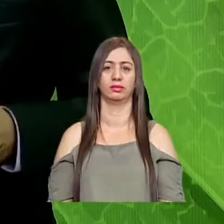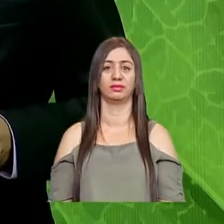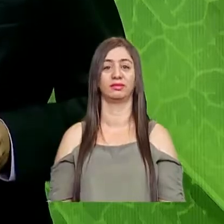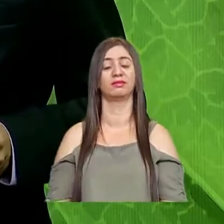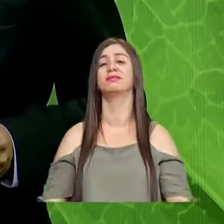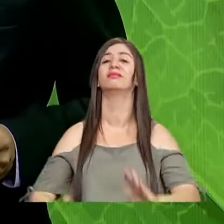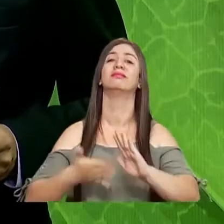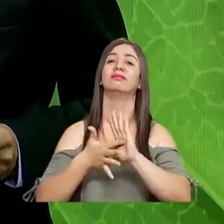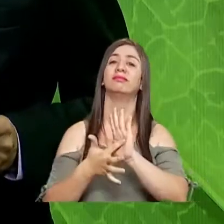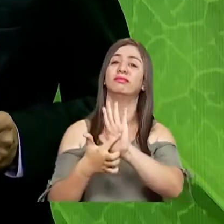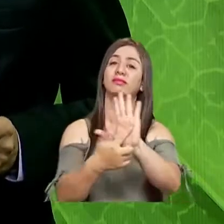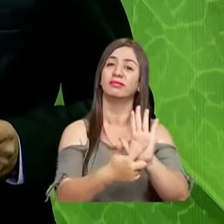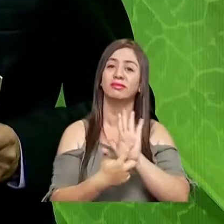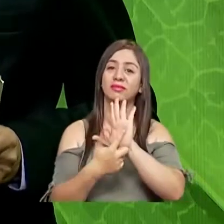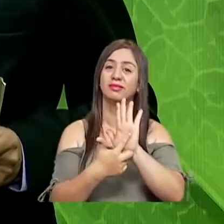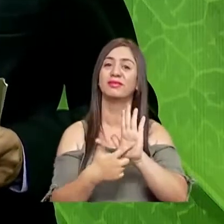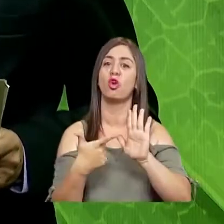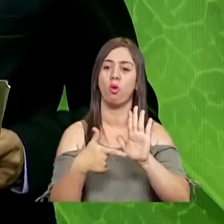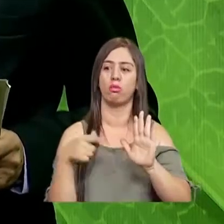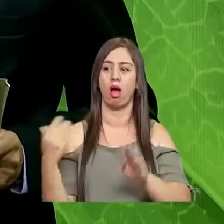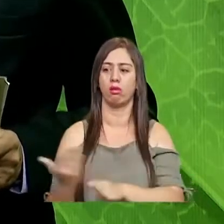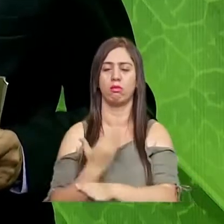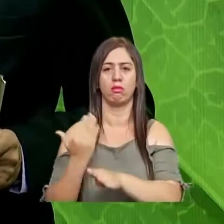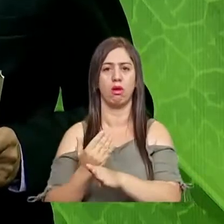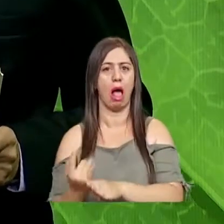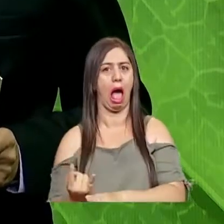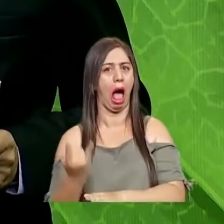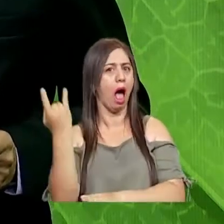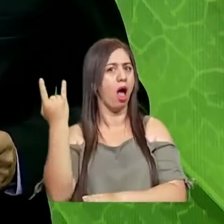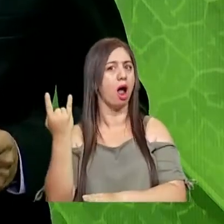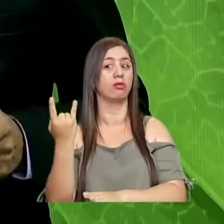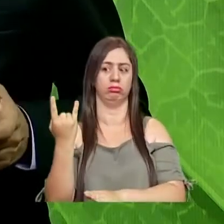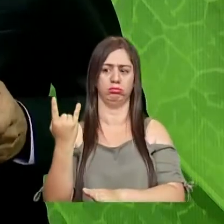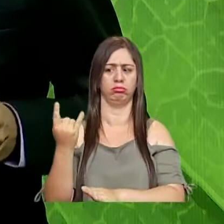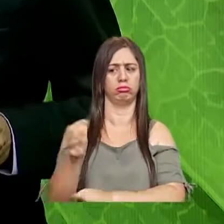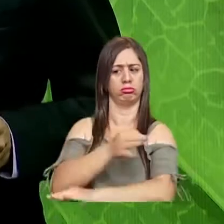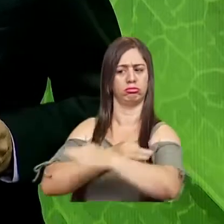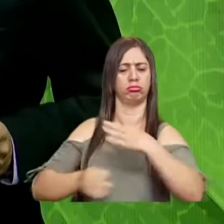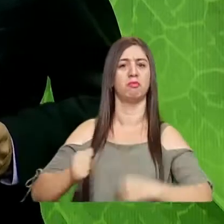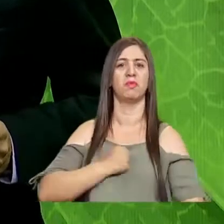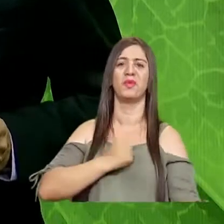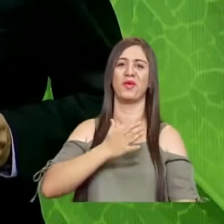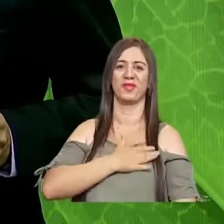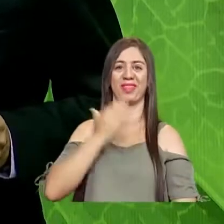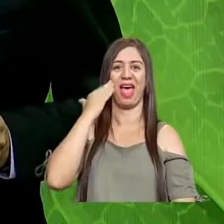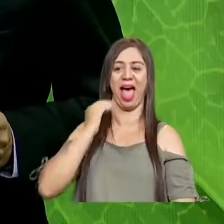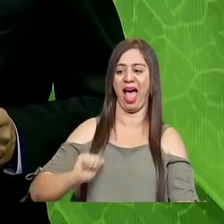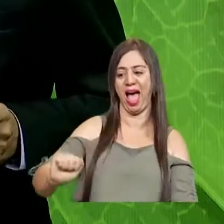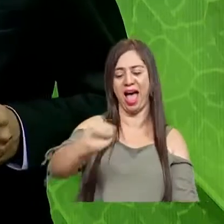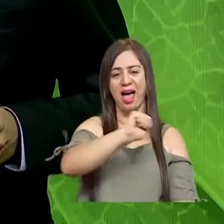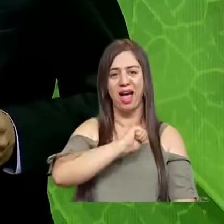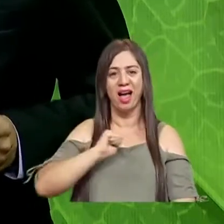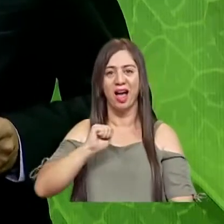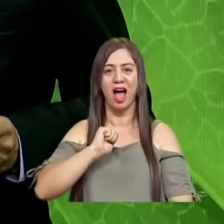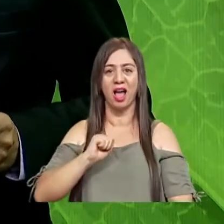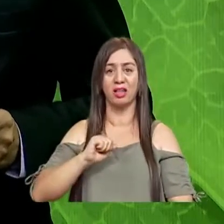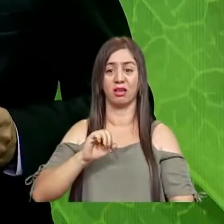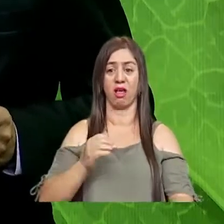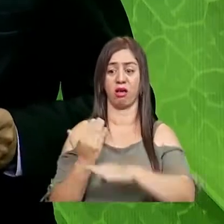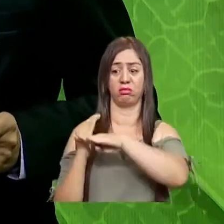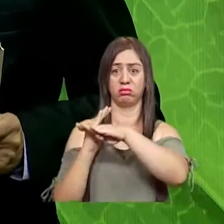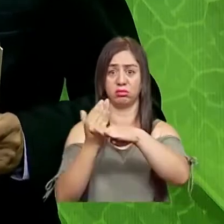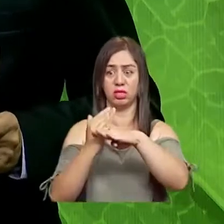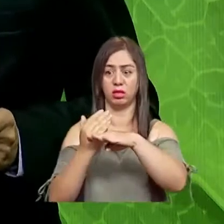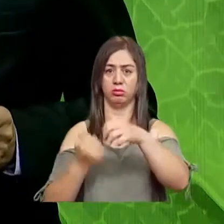Y la siguiente es una muestra de cómo una problemática se puede convertir en oportunidad. Mujeres del corregimiento del Bajo Calima, donde no ingresaba el